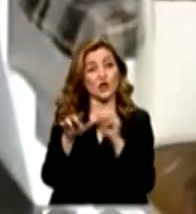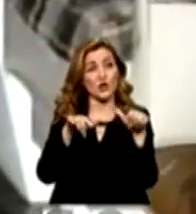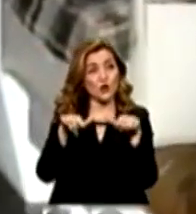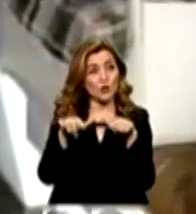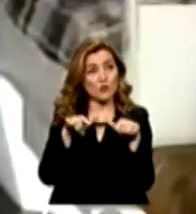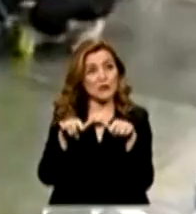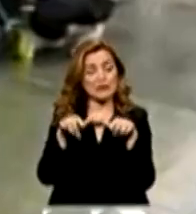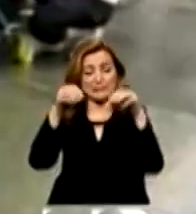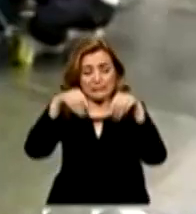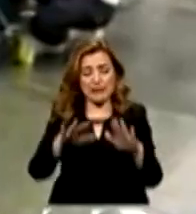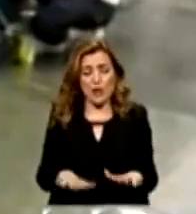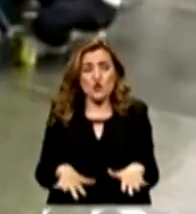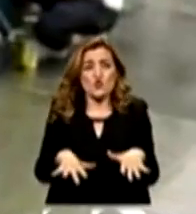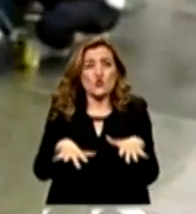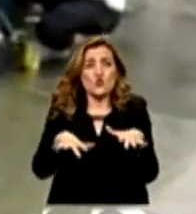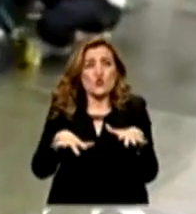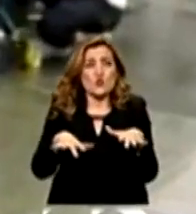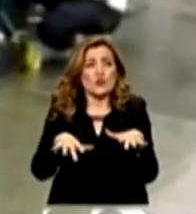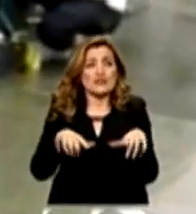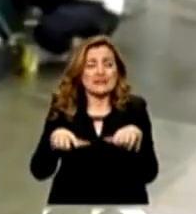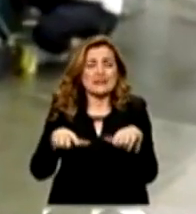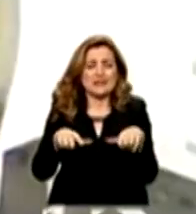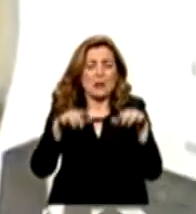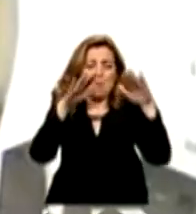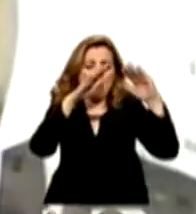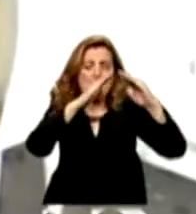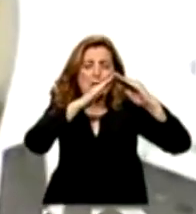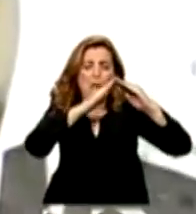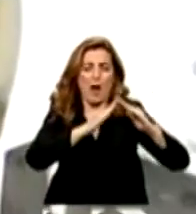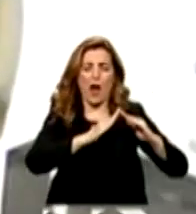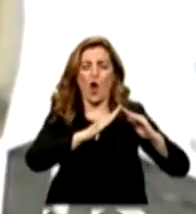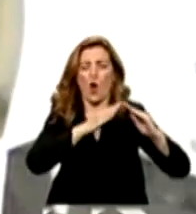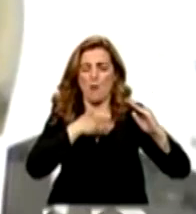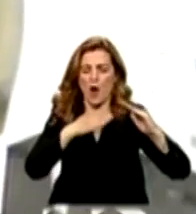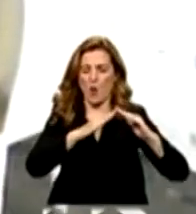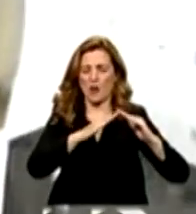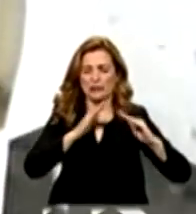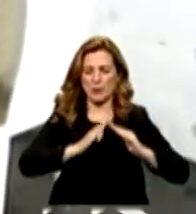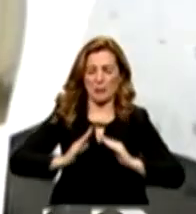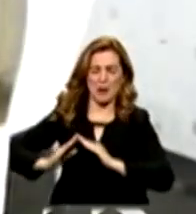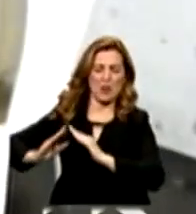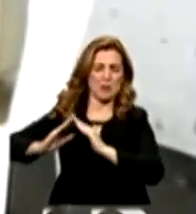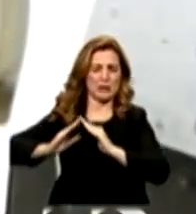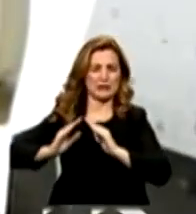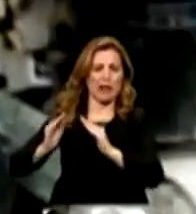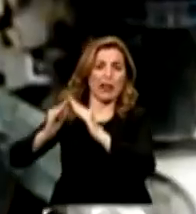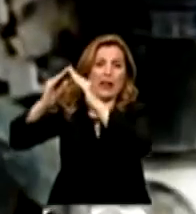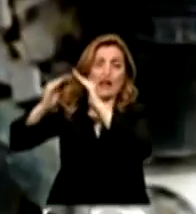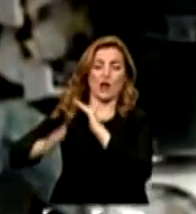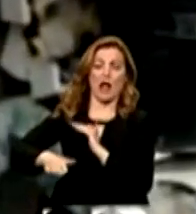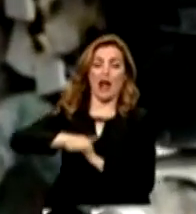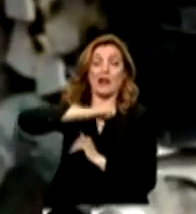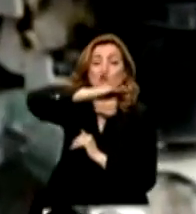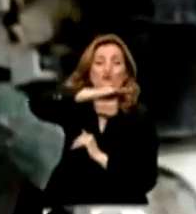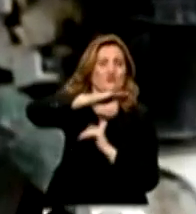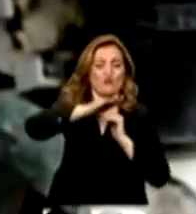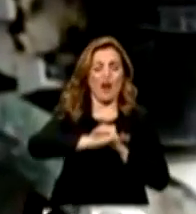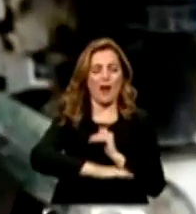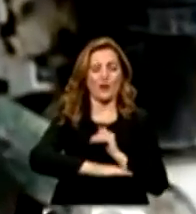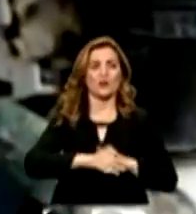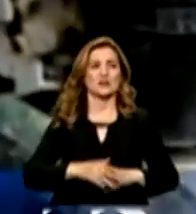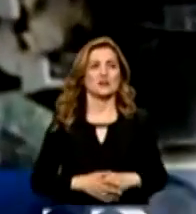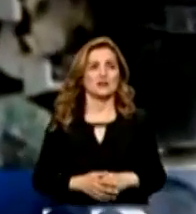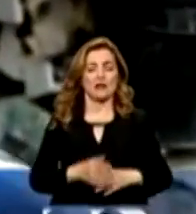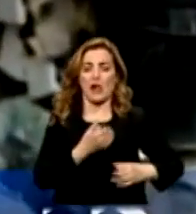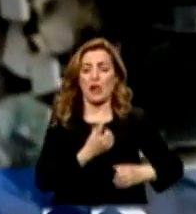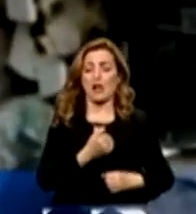se anegaron. Habitan en un sector bajo donde se represan las aguas de lluvia. No tenemos a dónde mandar el agua,